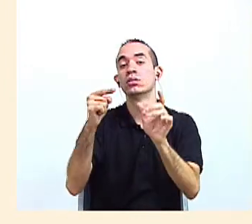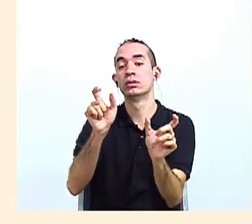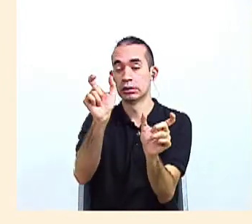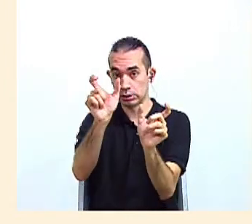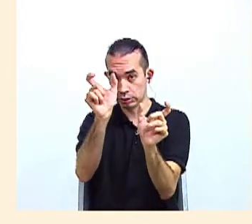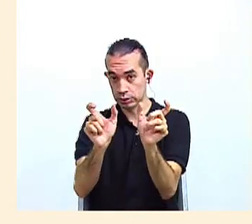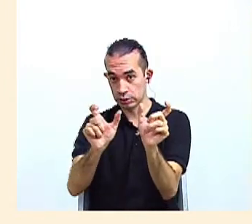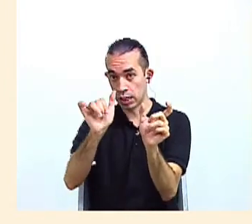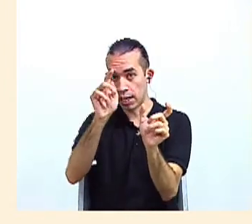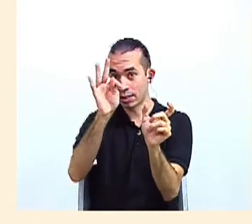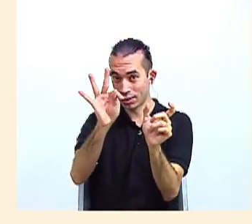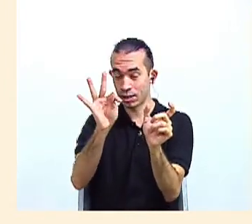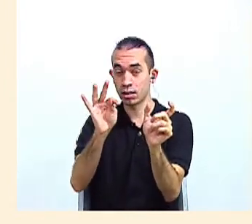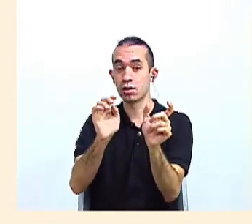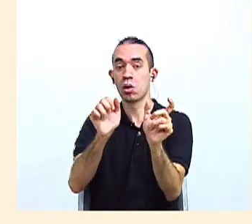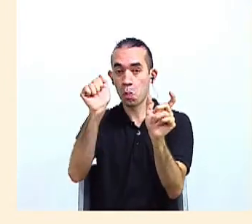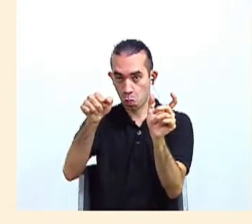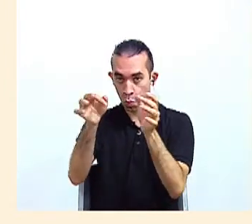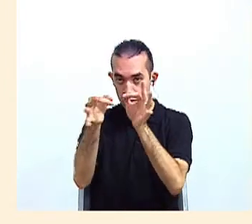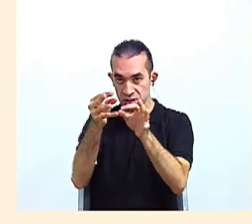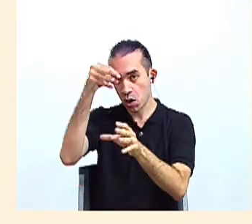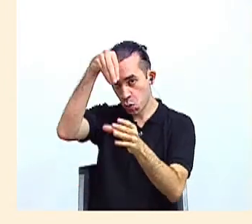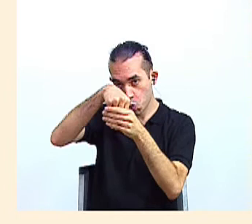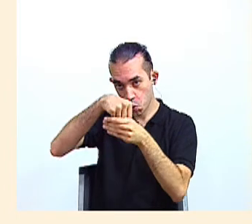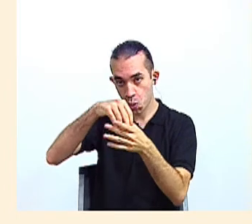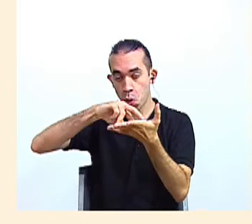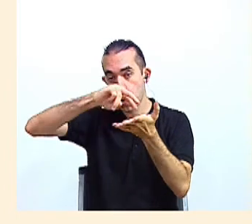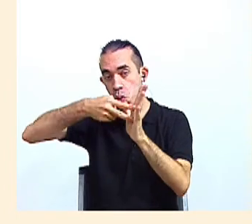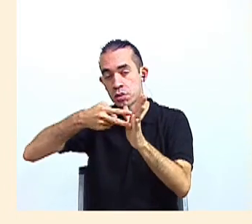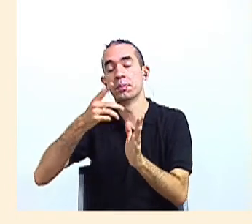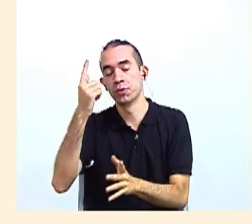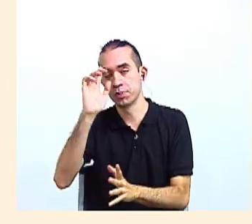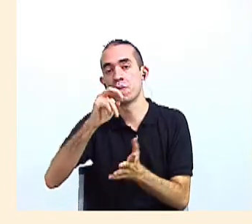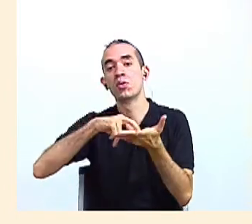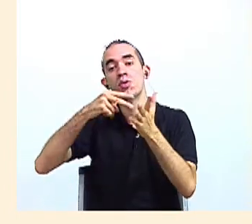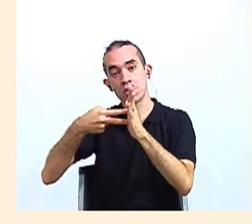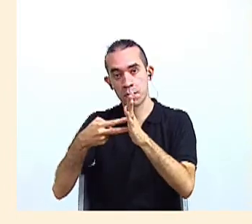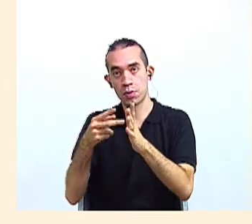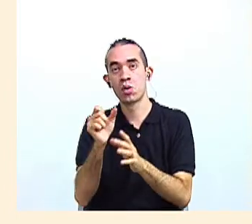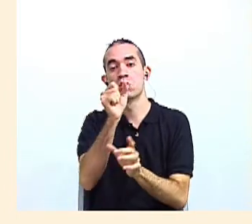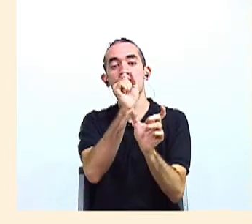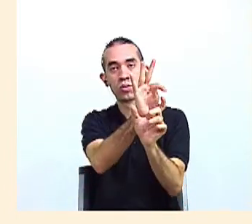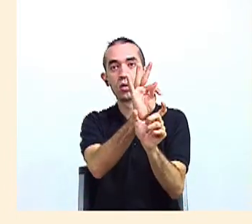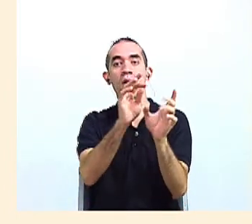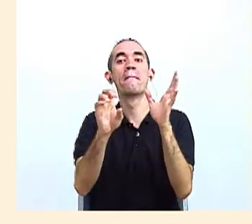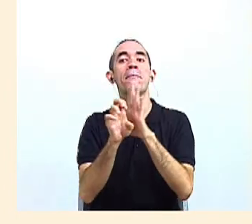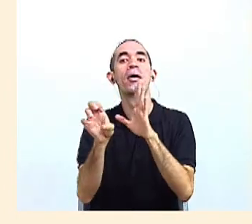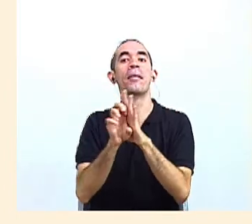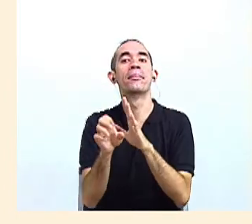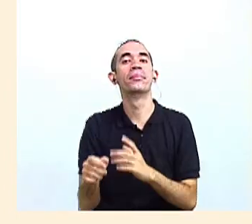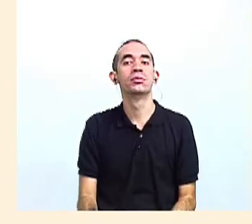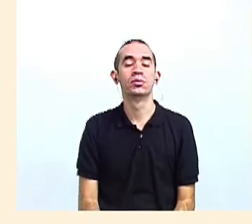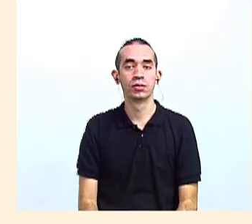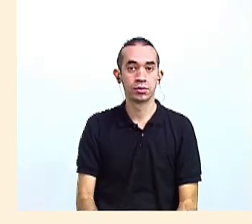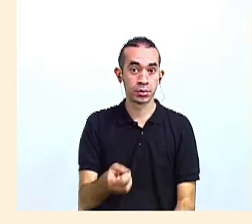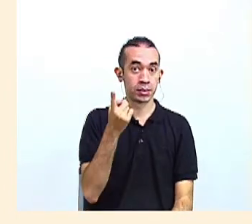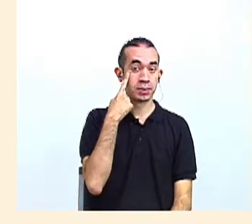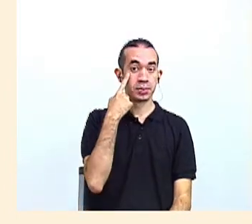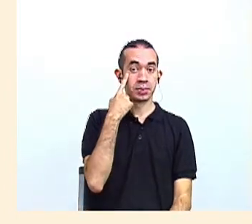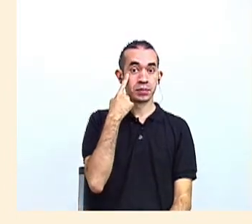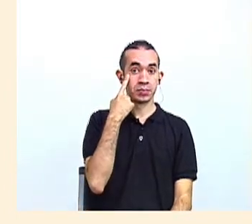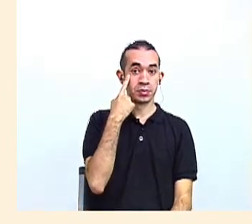puede especificar el concepto del sustantivo. Por ejemplo, donde decimos un